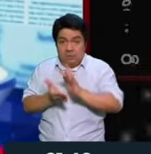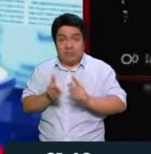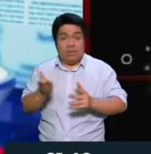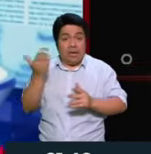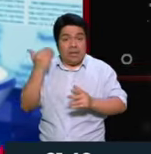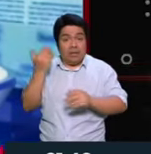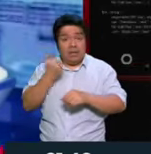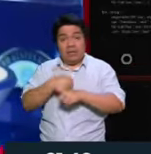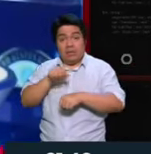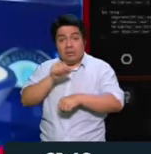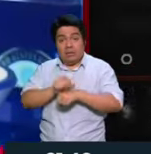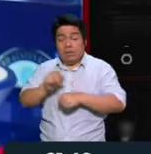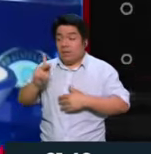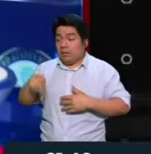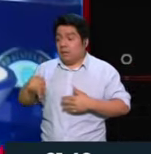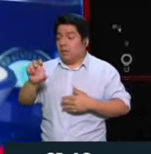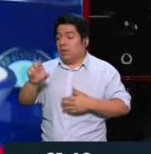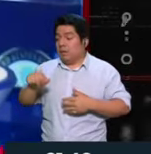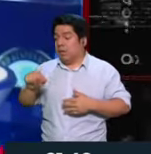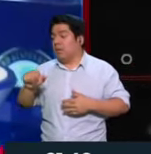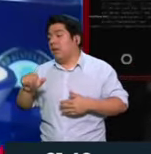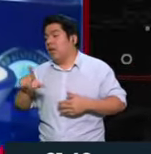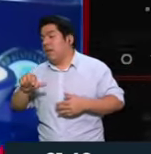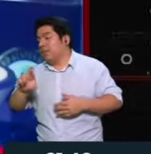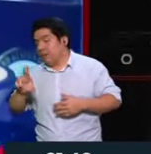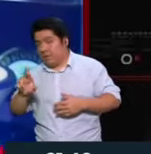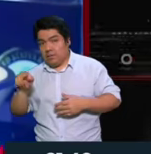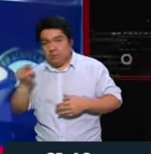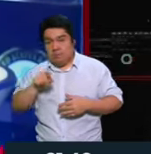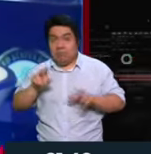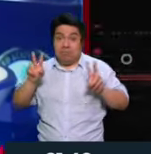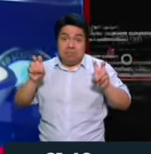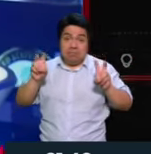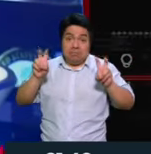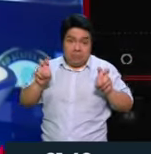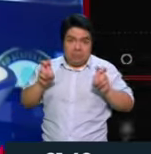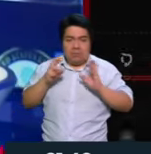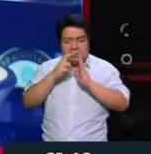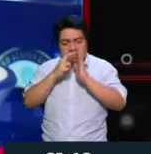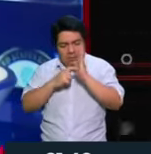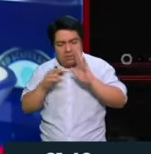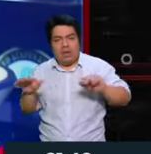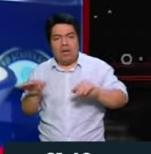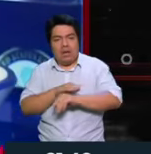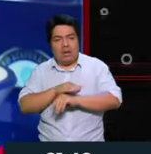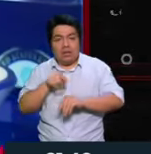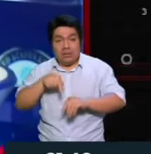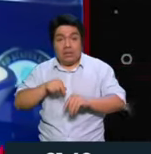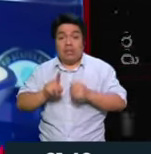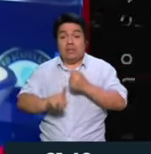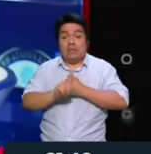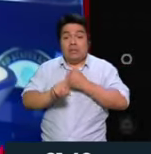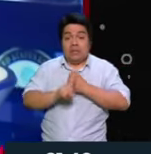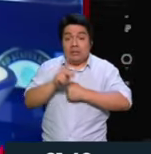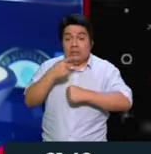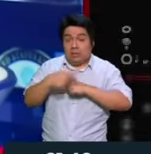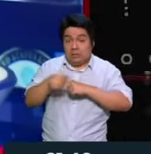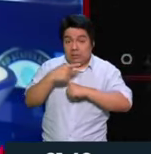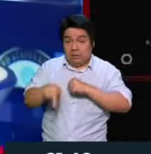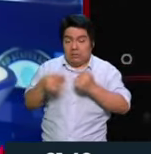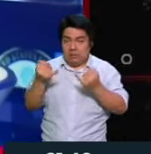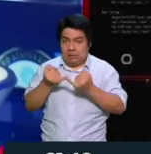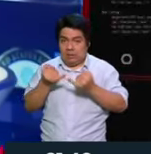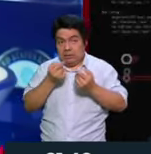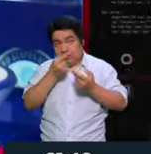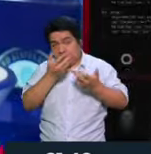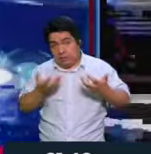semana pasada hizo el embajador Ken Salazar de que la reforma supone un riesgo importante para la democracia y una amenaza para la relación